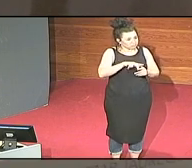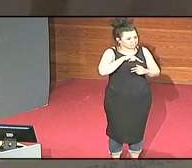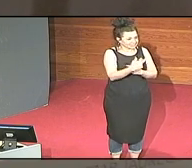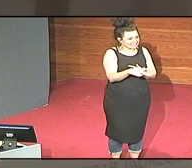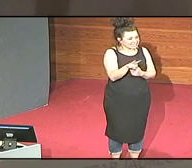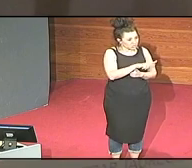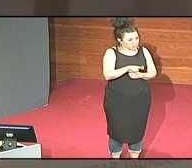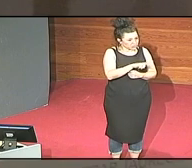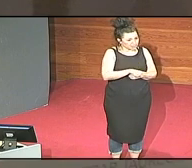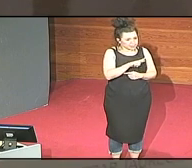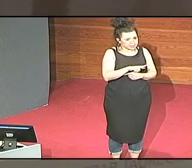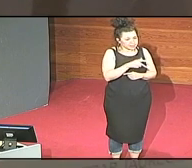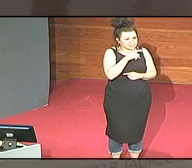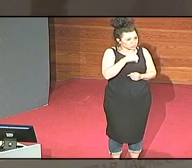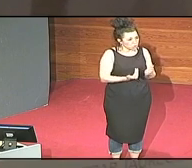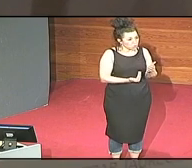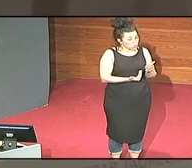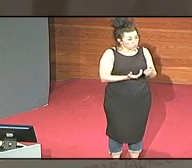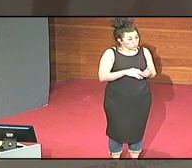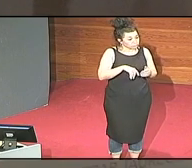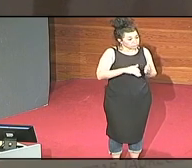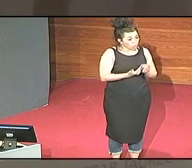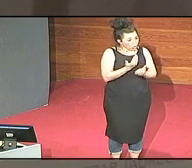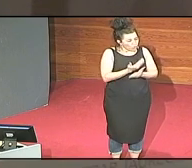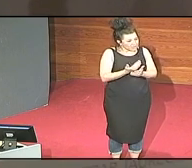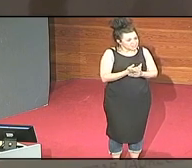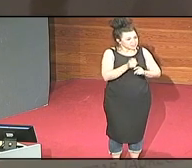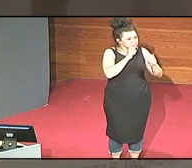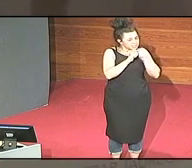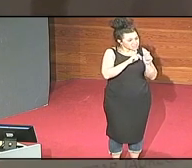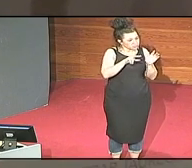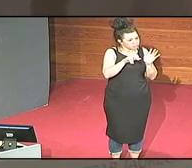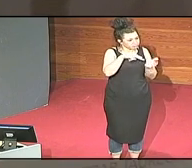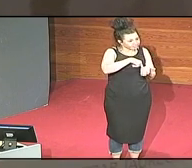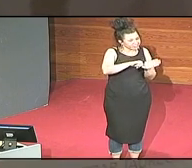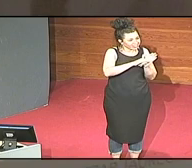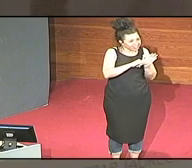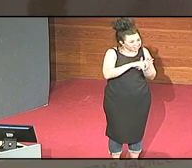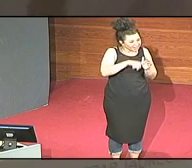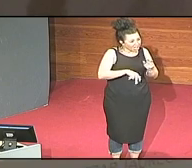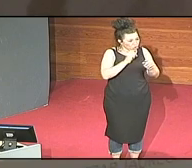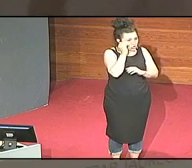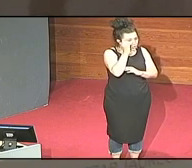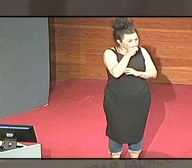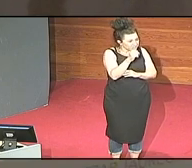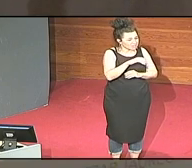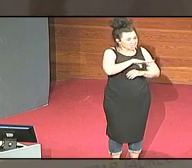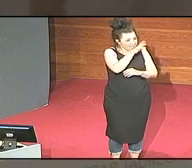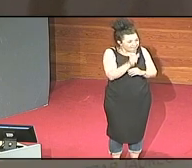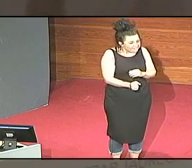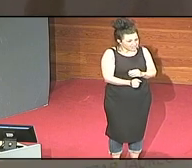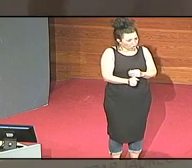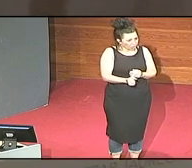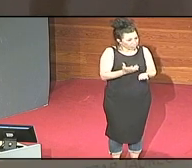calle en las que se ha programado para para hoy una conferencia titulada áfrica es el reto de explicar desde el terreno un